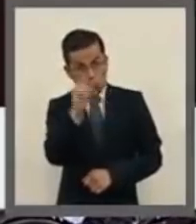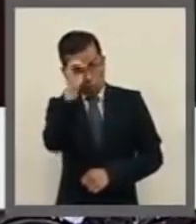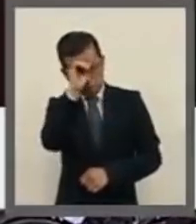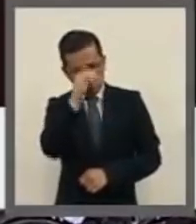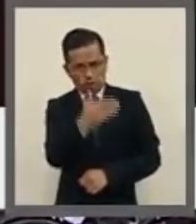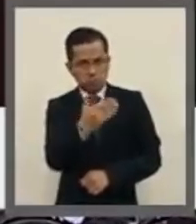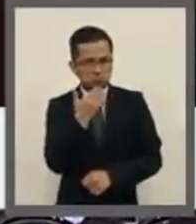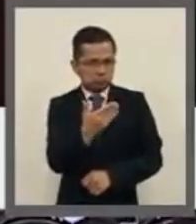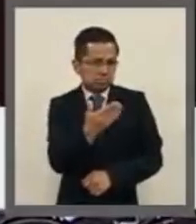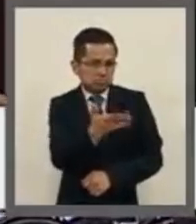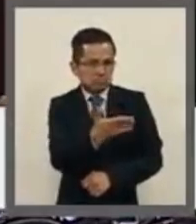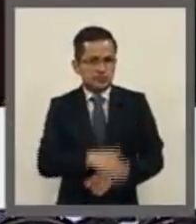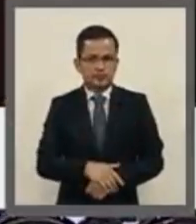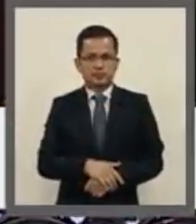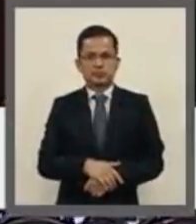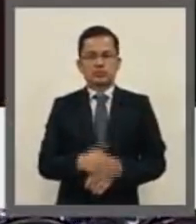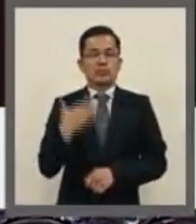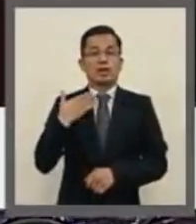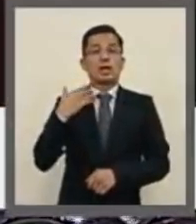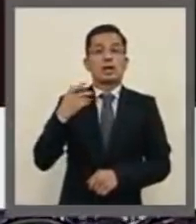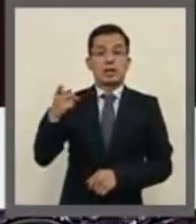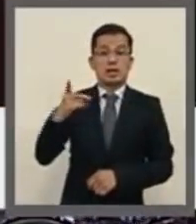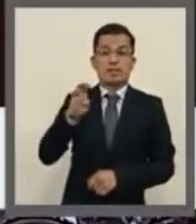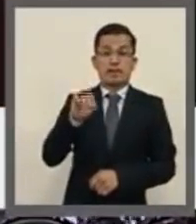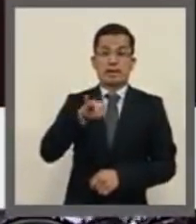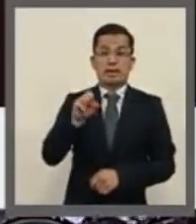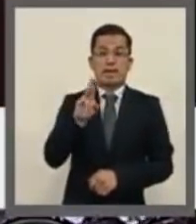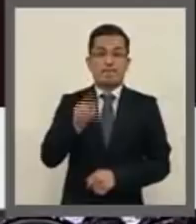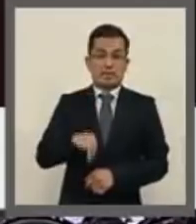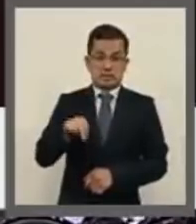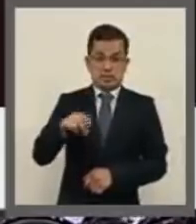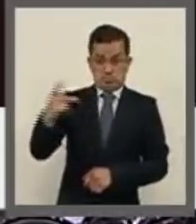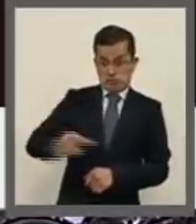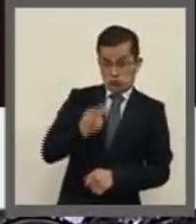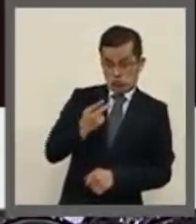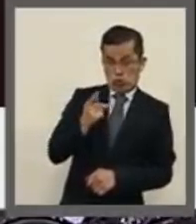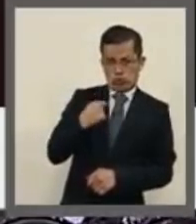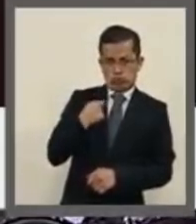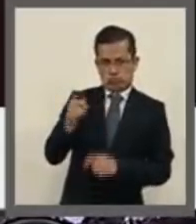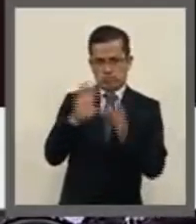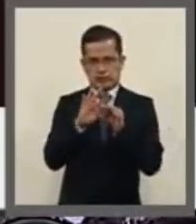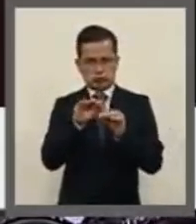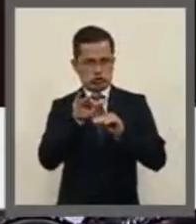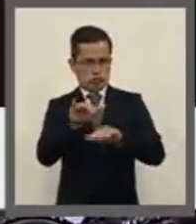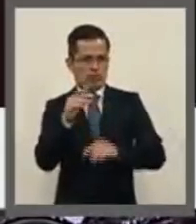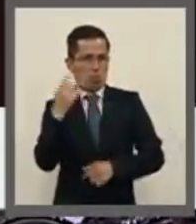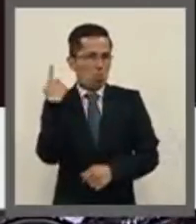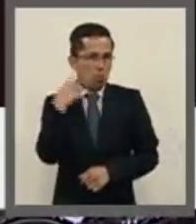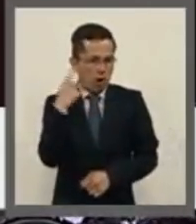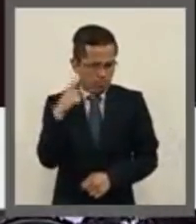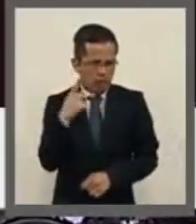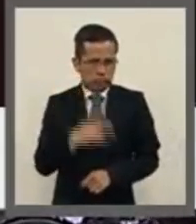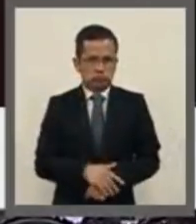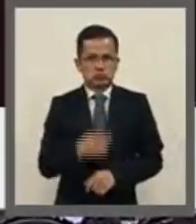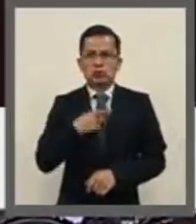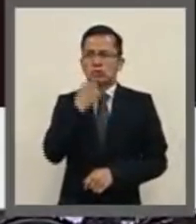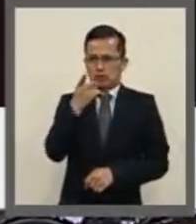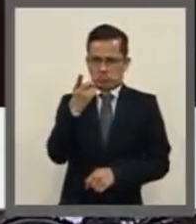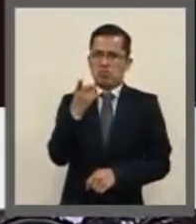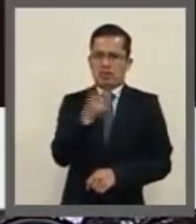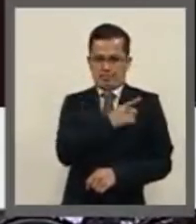En la pregunta que me hizo el diputado Benjamín Robles, se habló sobre Puebla, le reconocí que había un adeudo y que